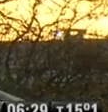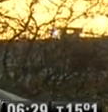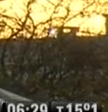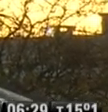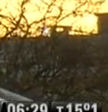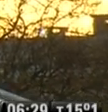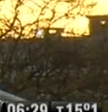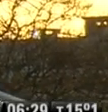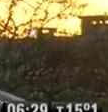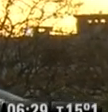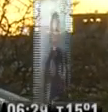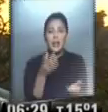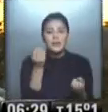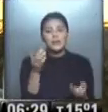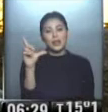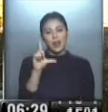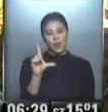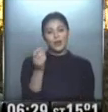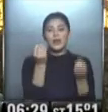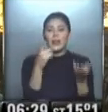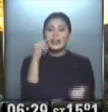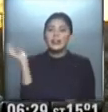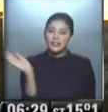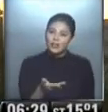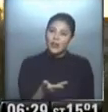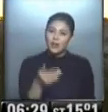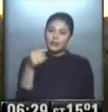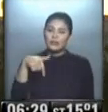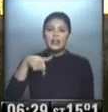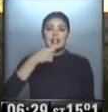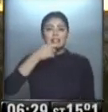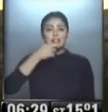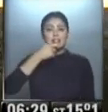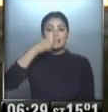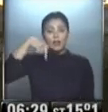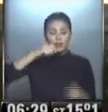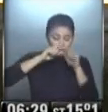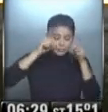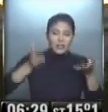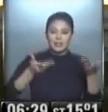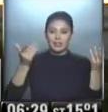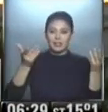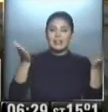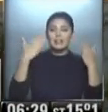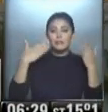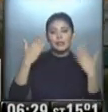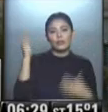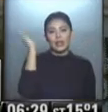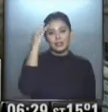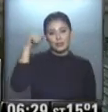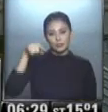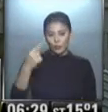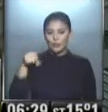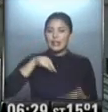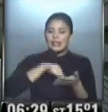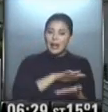amor, Cristiana. Muy buen lunes, muy buen día para todos. Va a encontrarse esta mañana con 15 grados, una décima en la